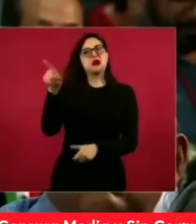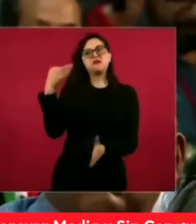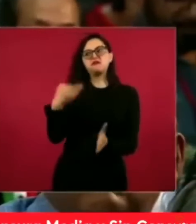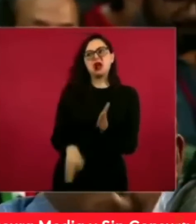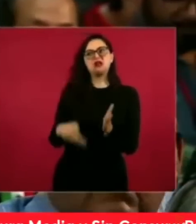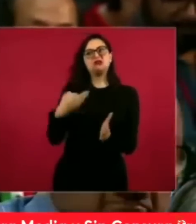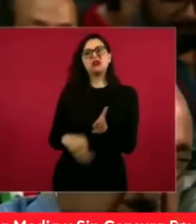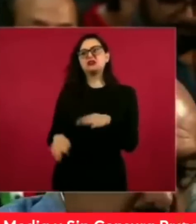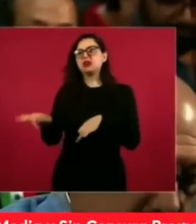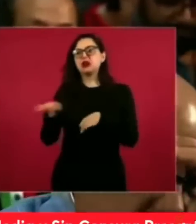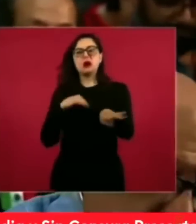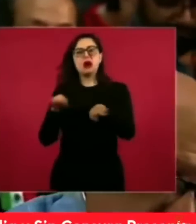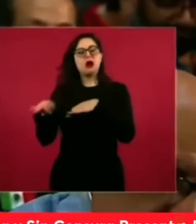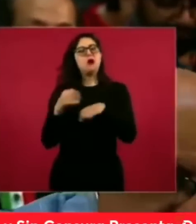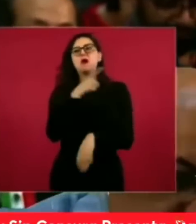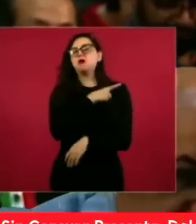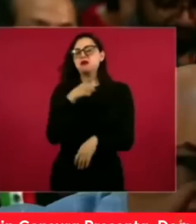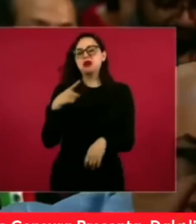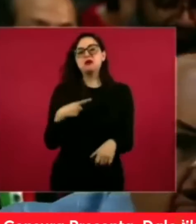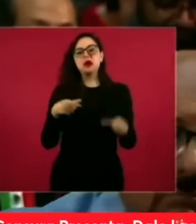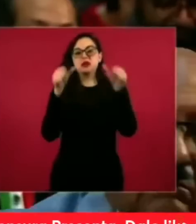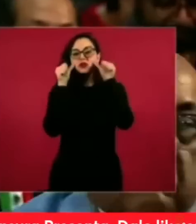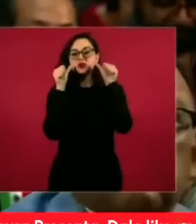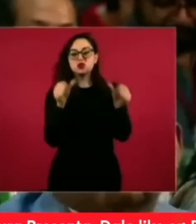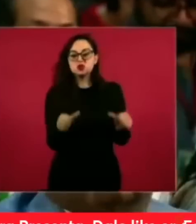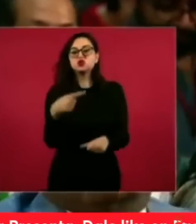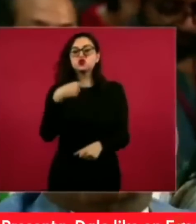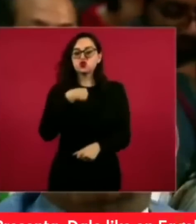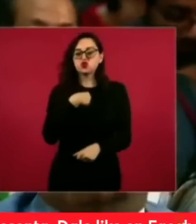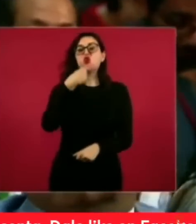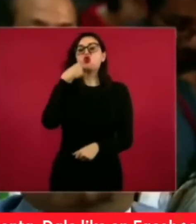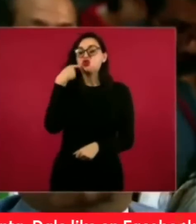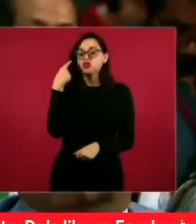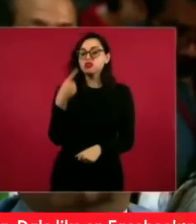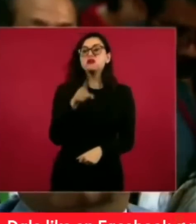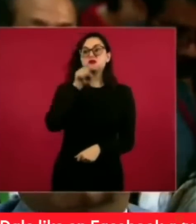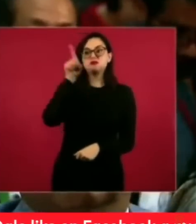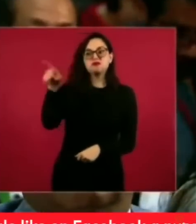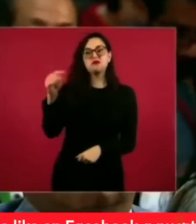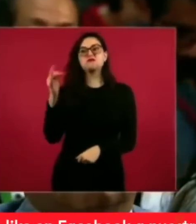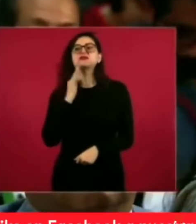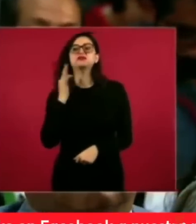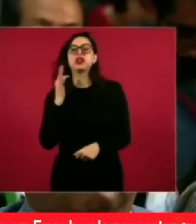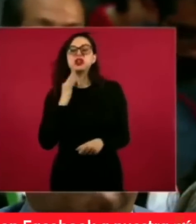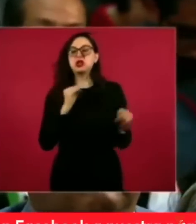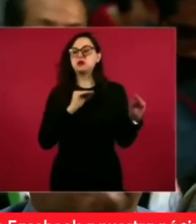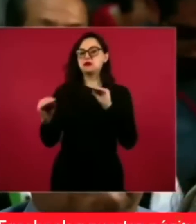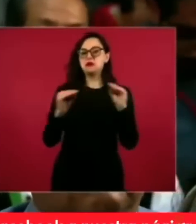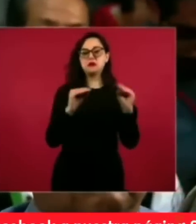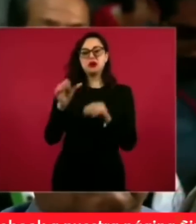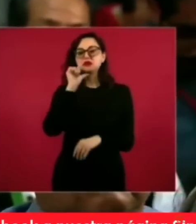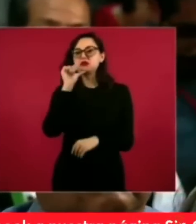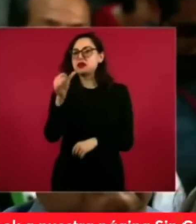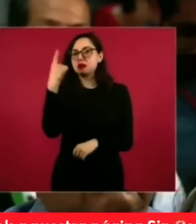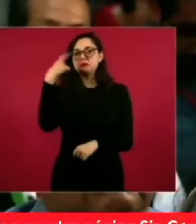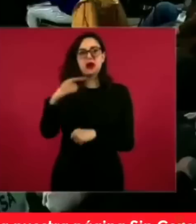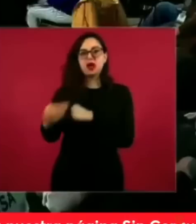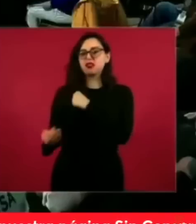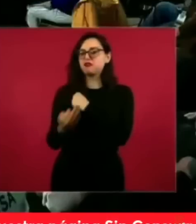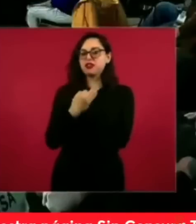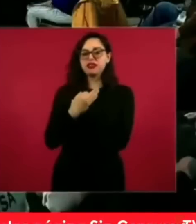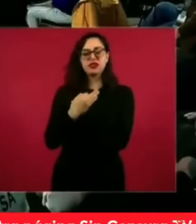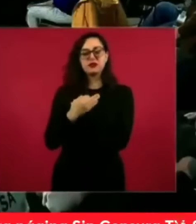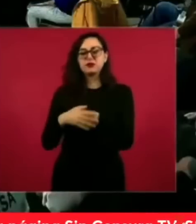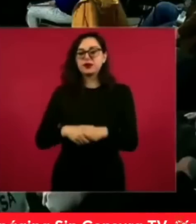especial en este caso yo lo hago responsable a la Fiscalía y a la FEADLE de no hacer absolutamente nada en este caso.